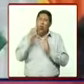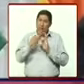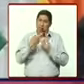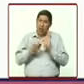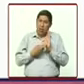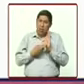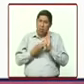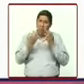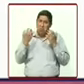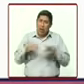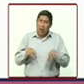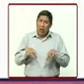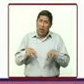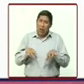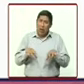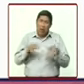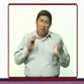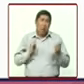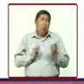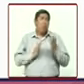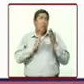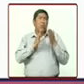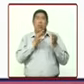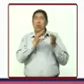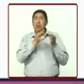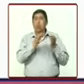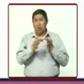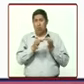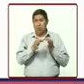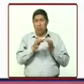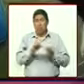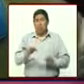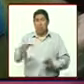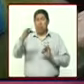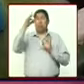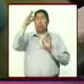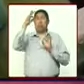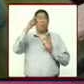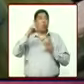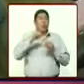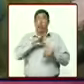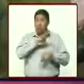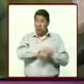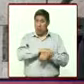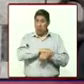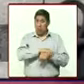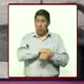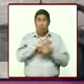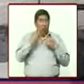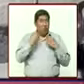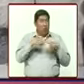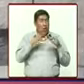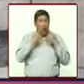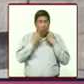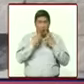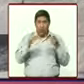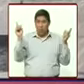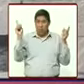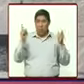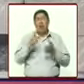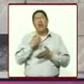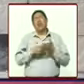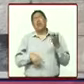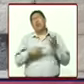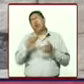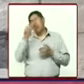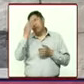se rehúsa a ir a donde le corresponde. Le están notificando, no es que lo van a arrestar, lo han notificado para que vaya a hacer su declaración. Qué